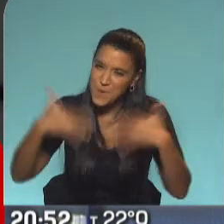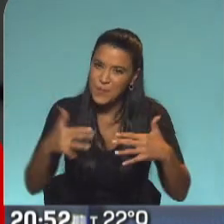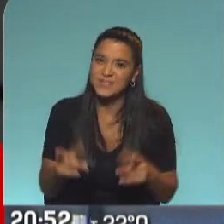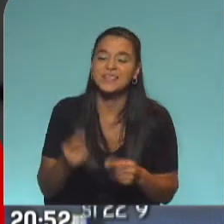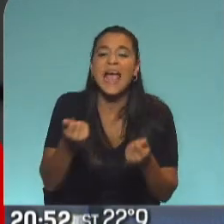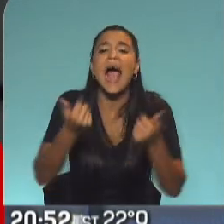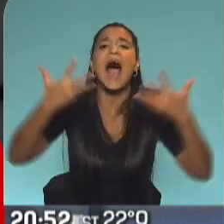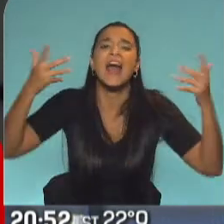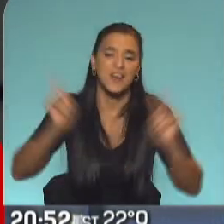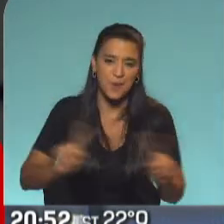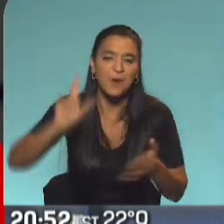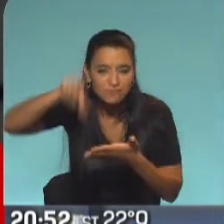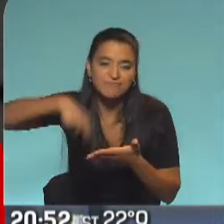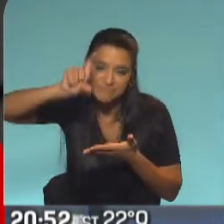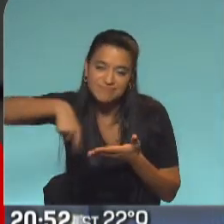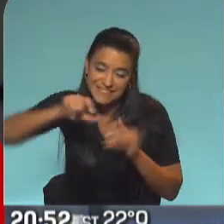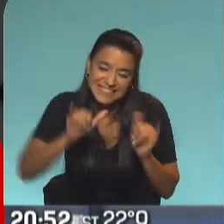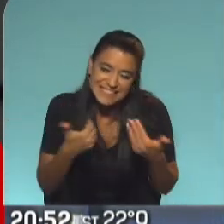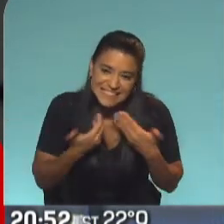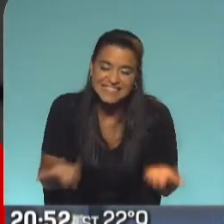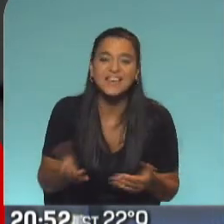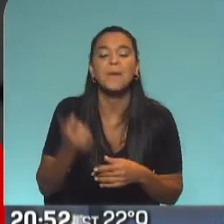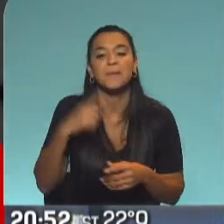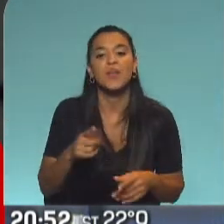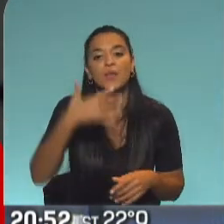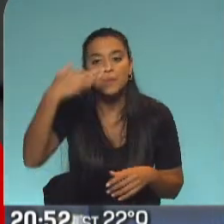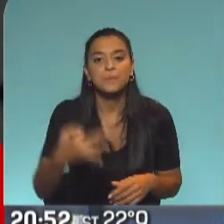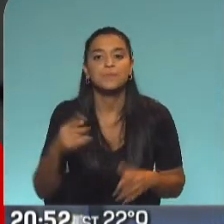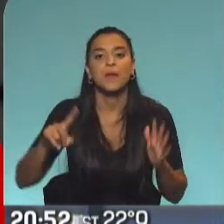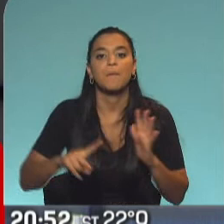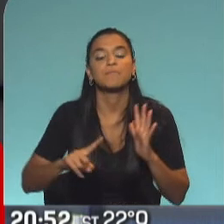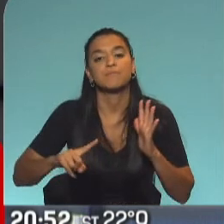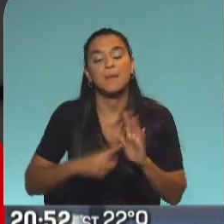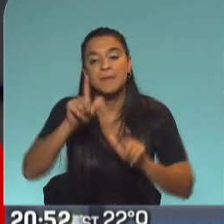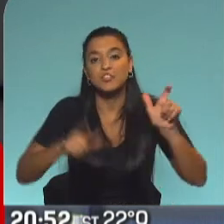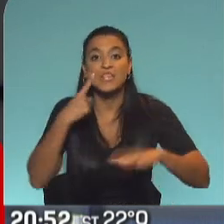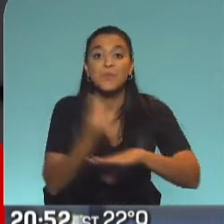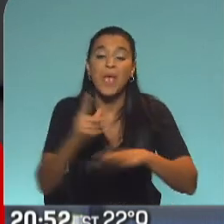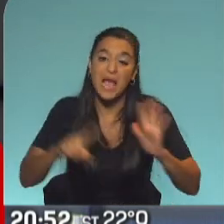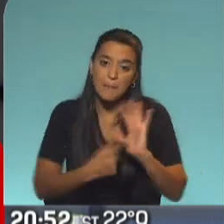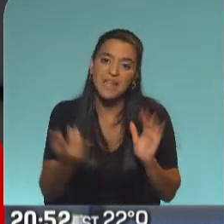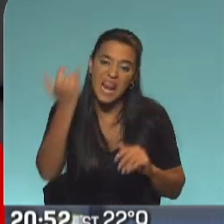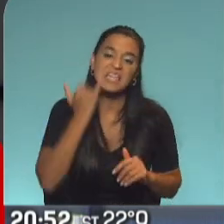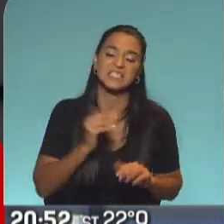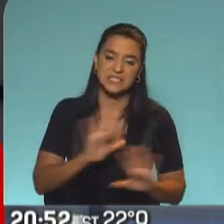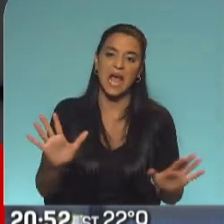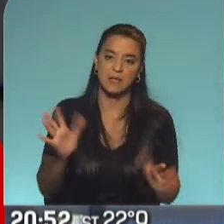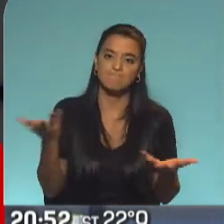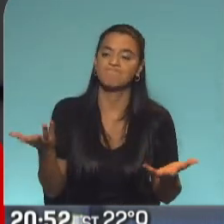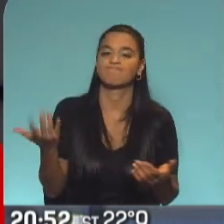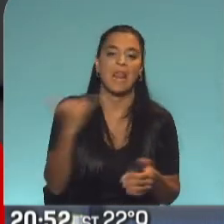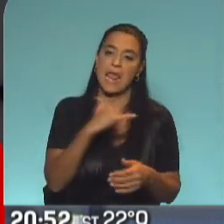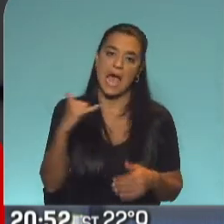cosas muy caras, pero bueno, usada al fin y al cabo. Lo cierto es que sí, en los porteños está teniendo ya su efecto, en este caso